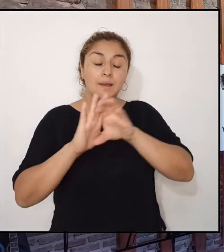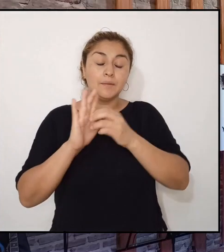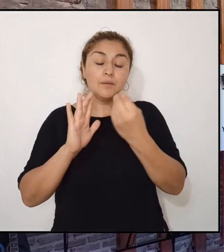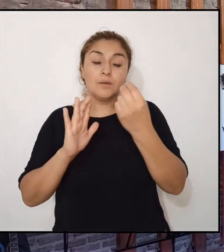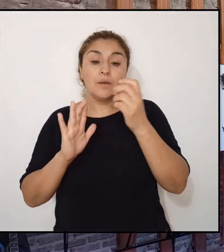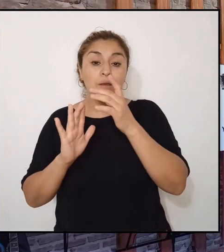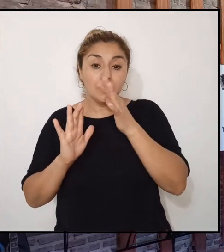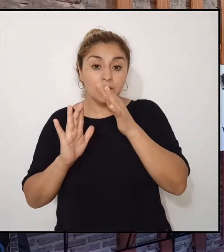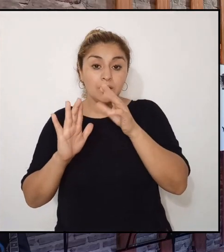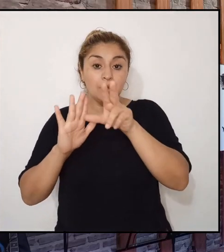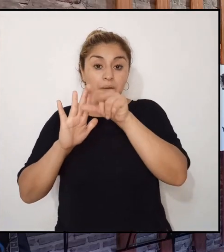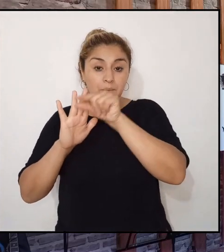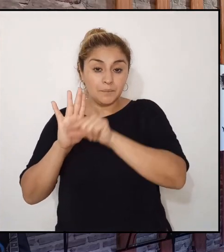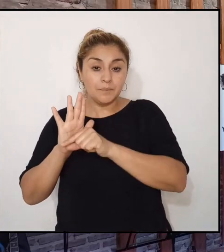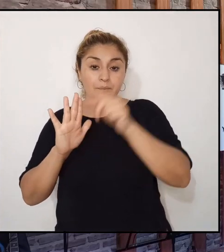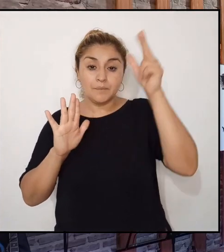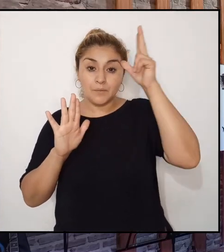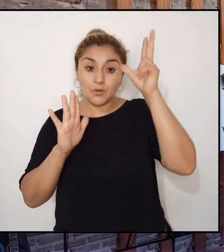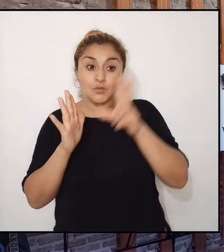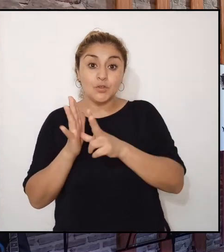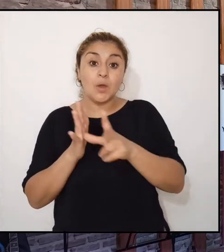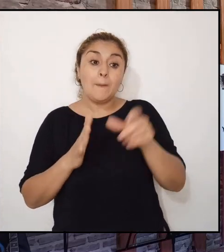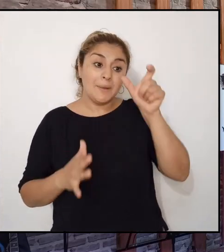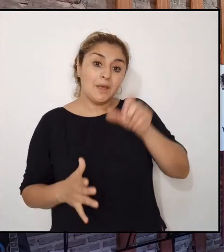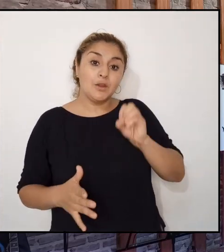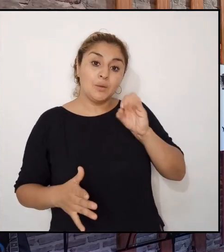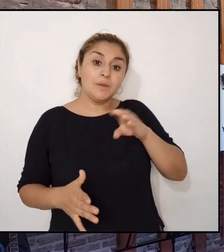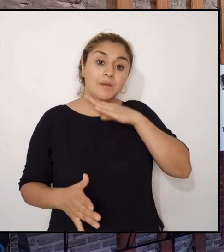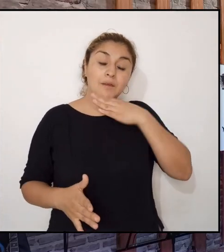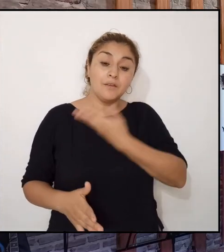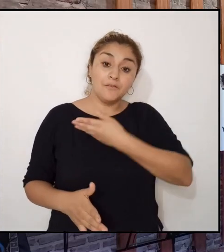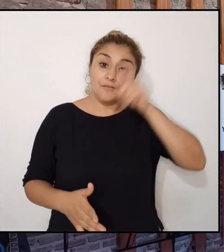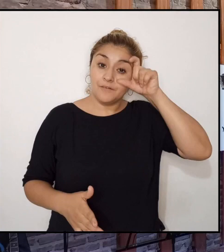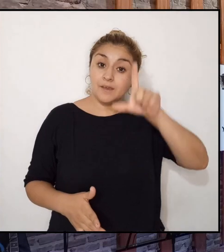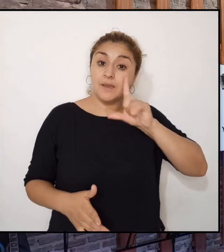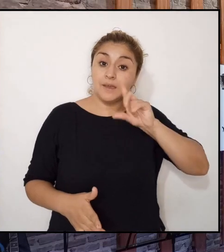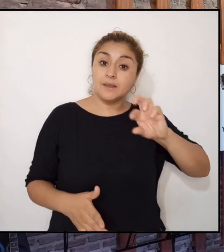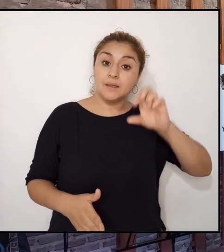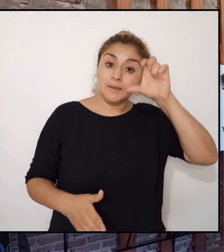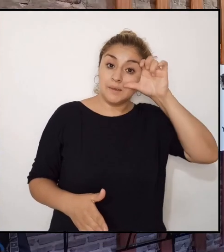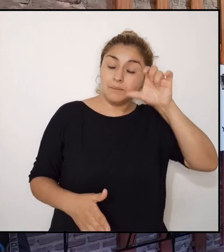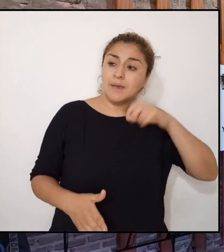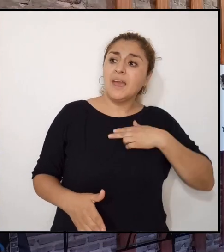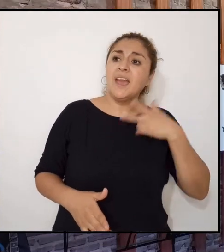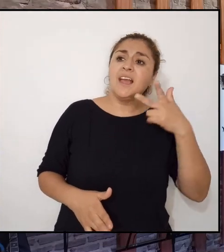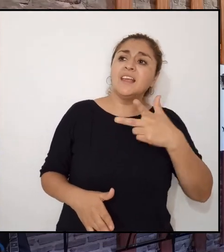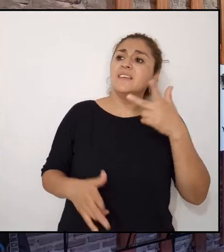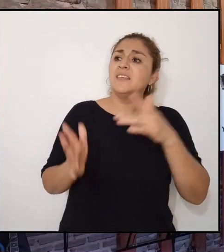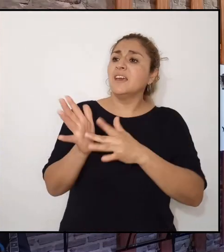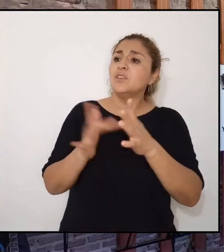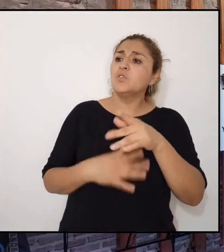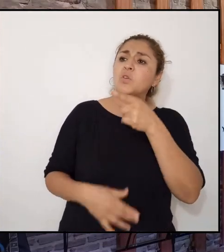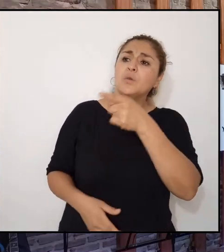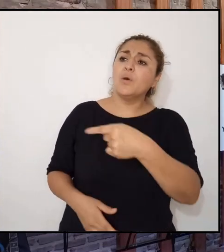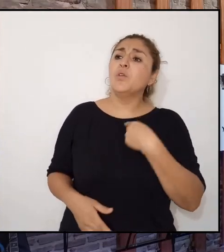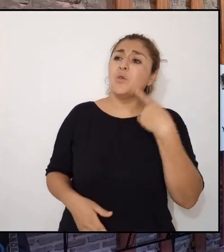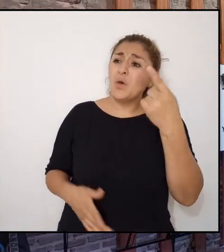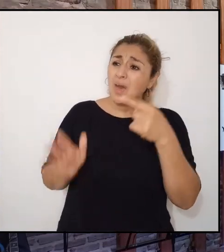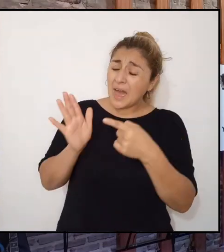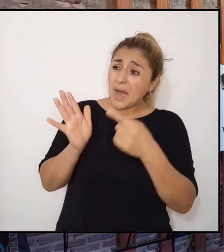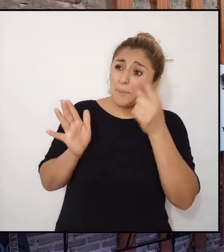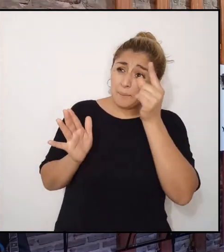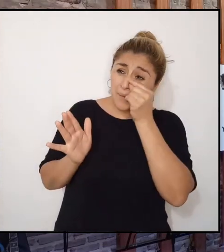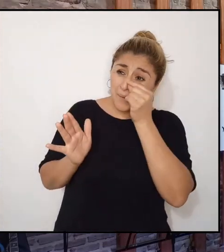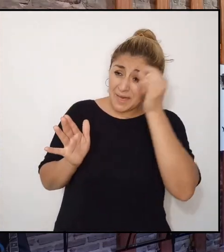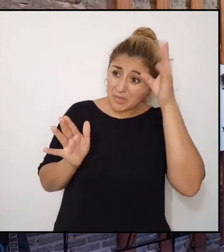basta. En un momento de su vida no se le ocurrió decir, bueno, Señor, a ver, si vos me tocas,